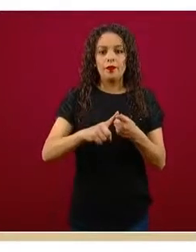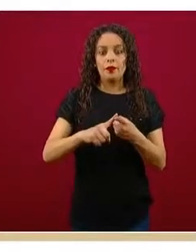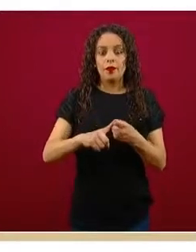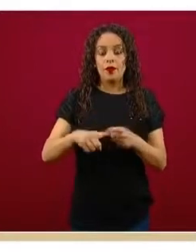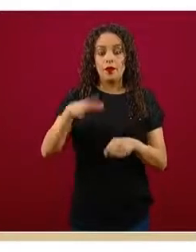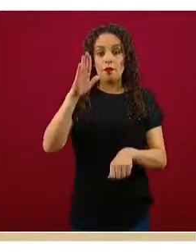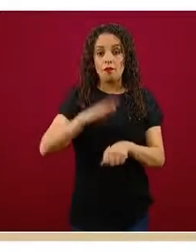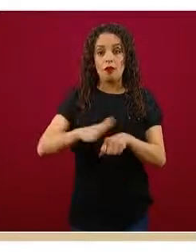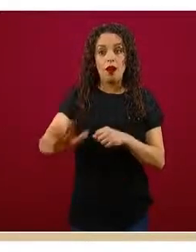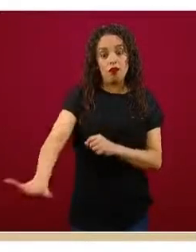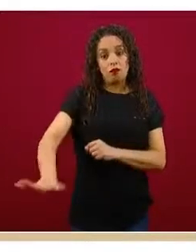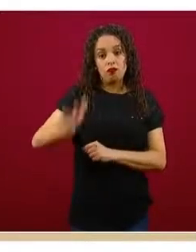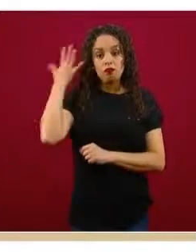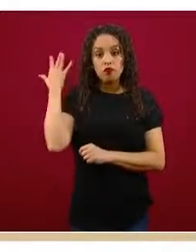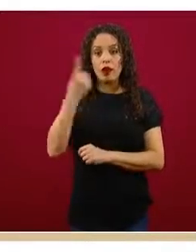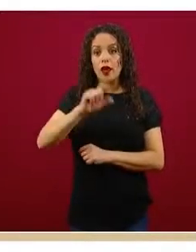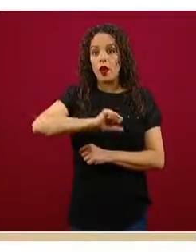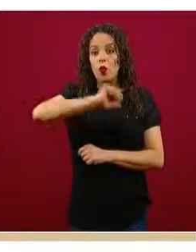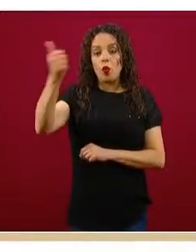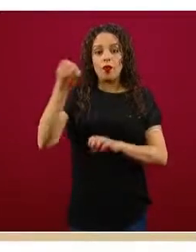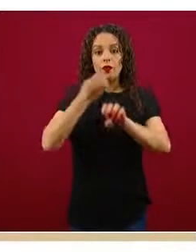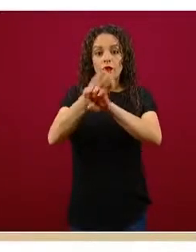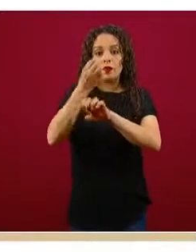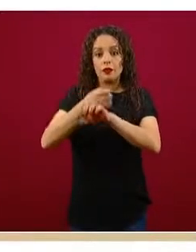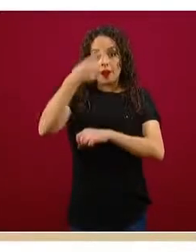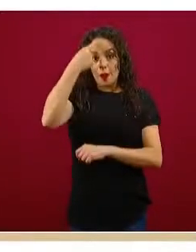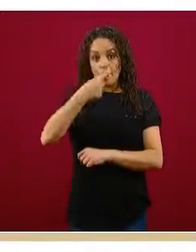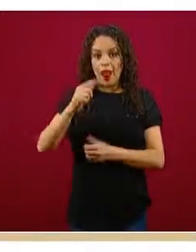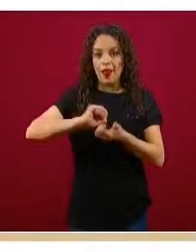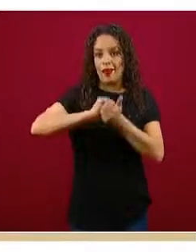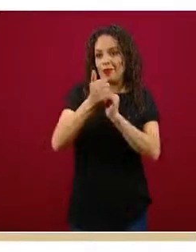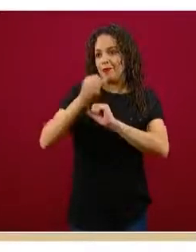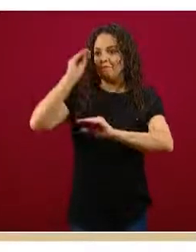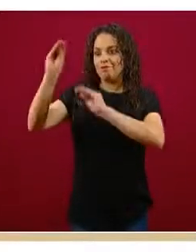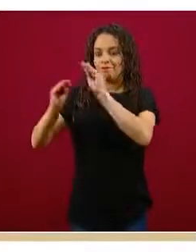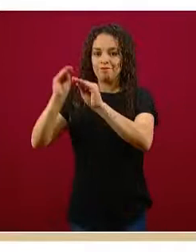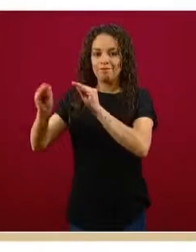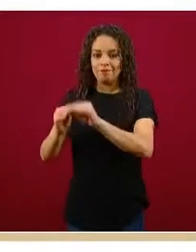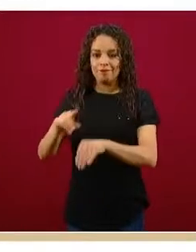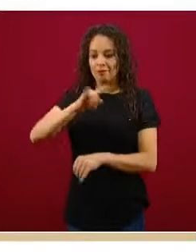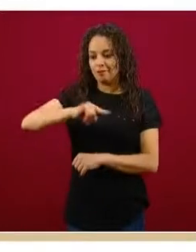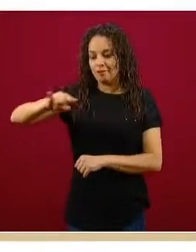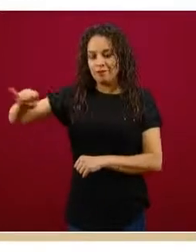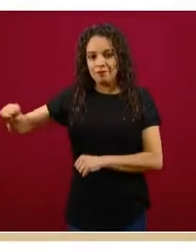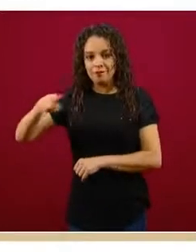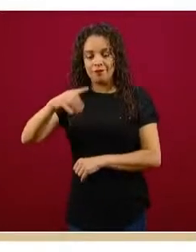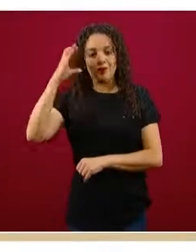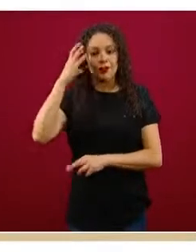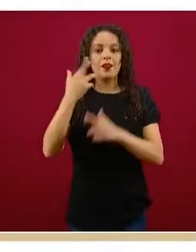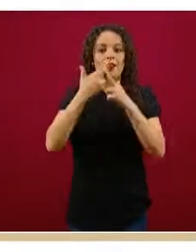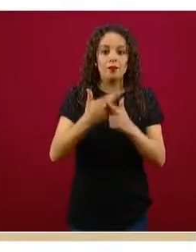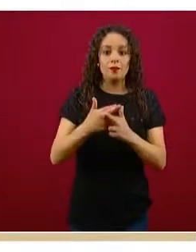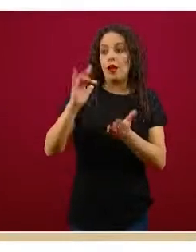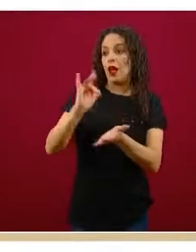grande que en otros estados en lograr ampliar la capacidad, el agradecimiento a las Fuerzas Armadas que